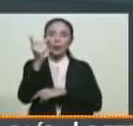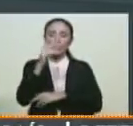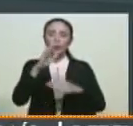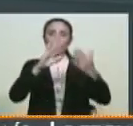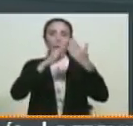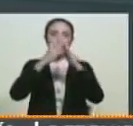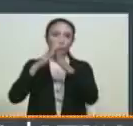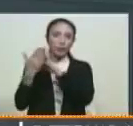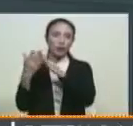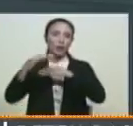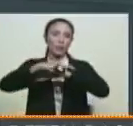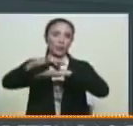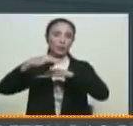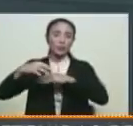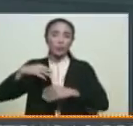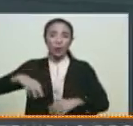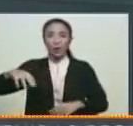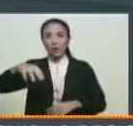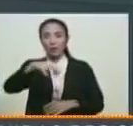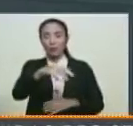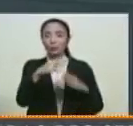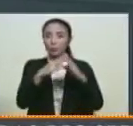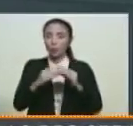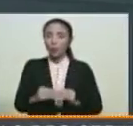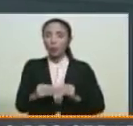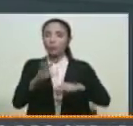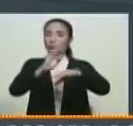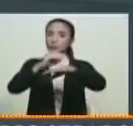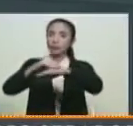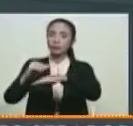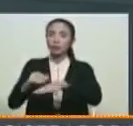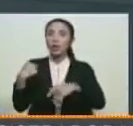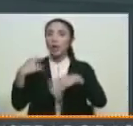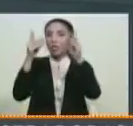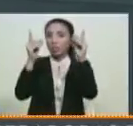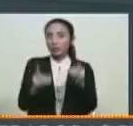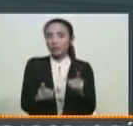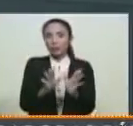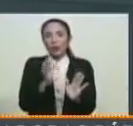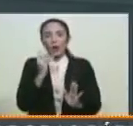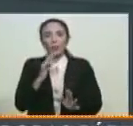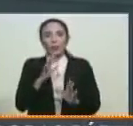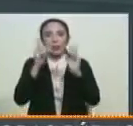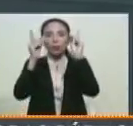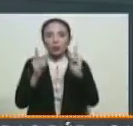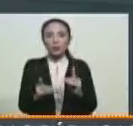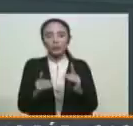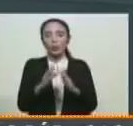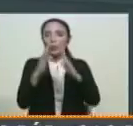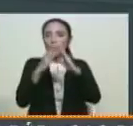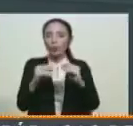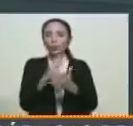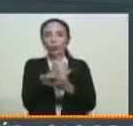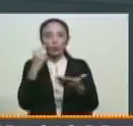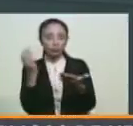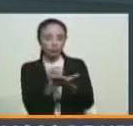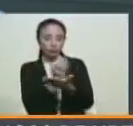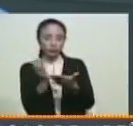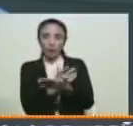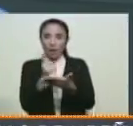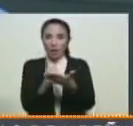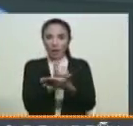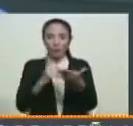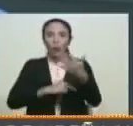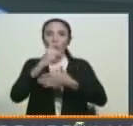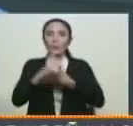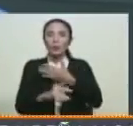comunidad, en el municipio, en el Estado. Si vamos a tomar una decisión sobre el tema tal, se le consulta a todo el país. Esto es